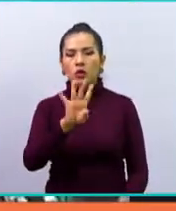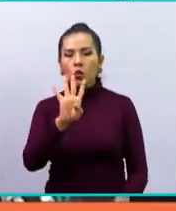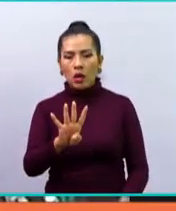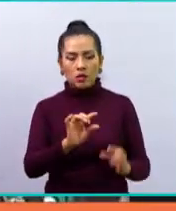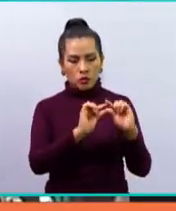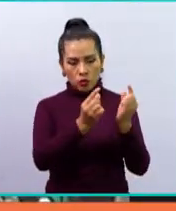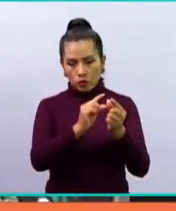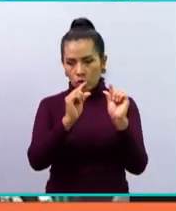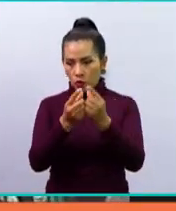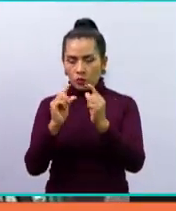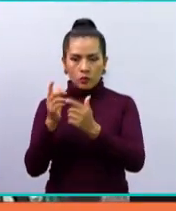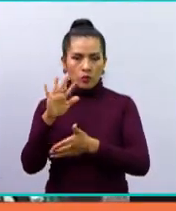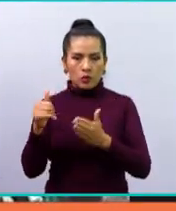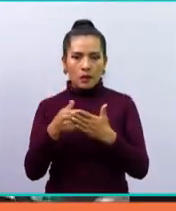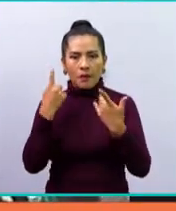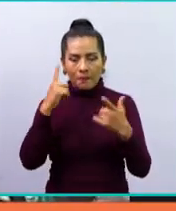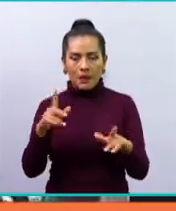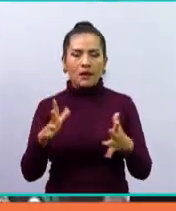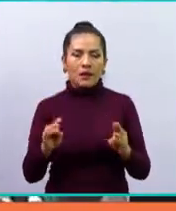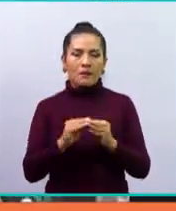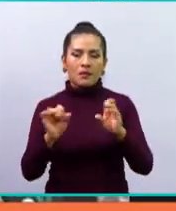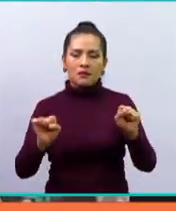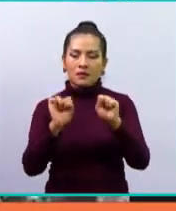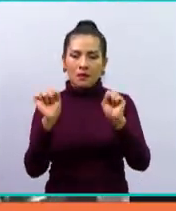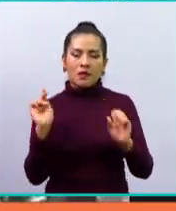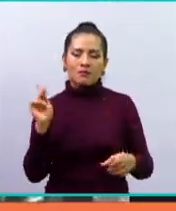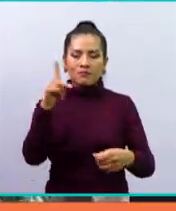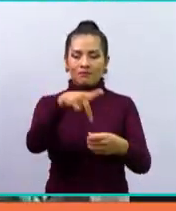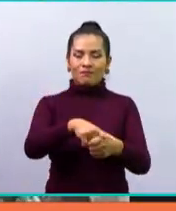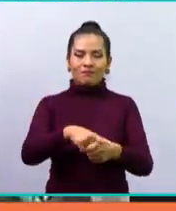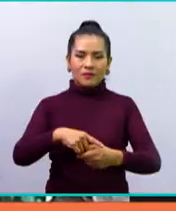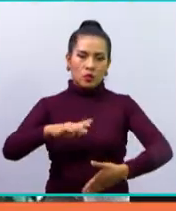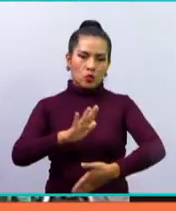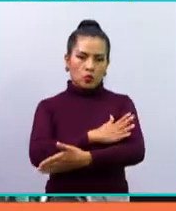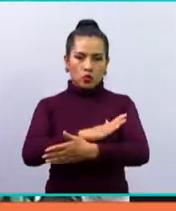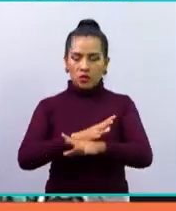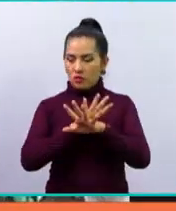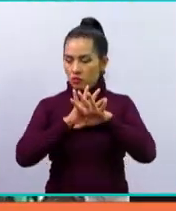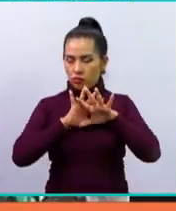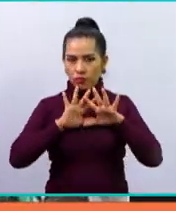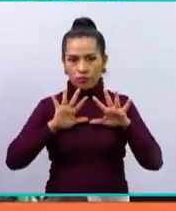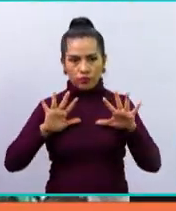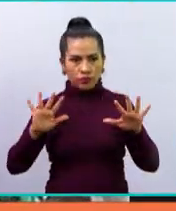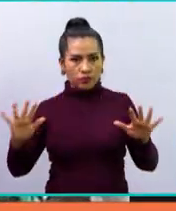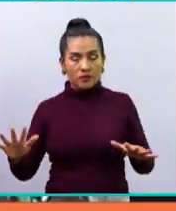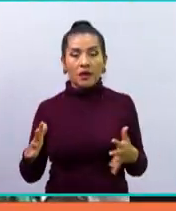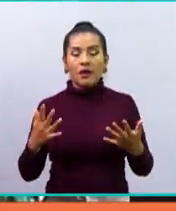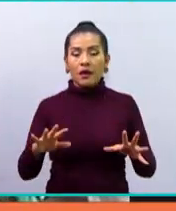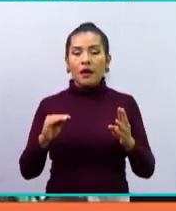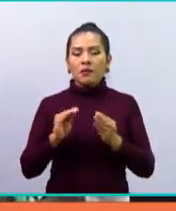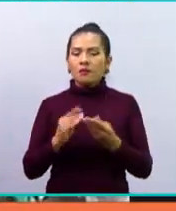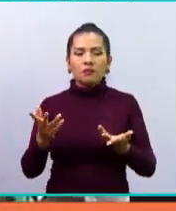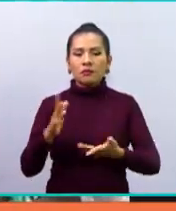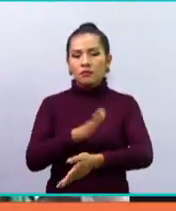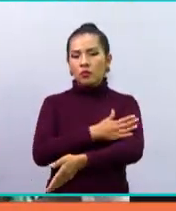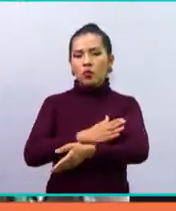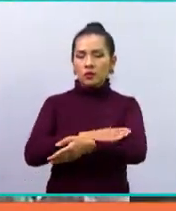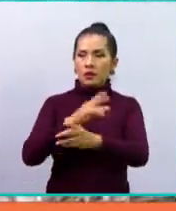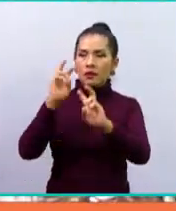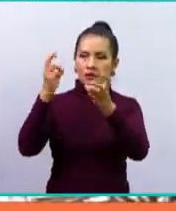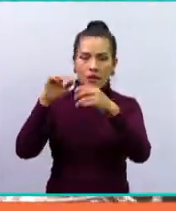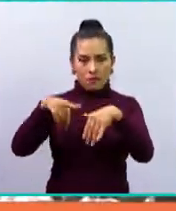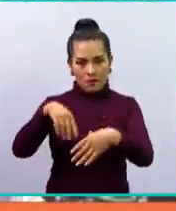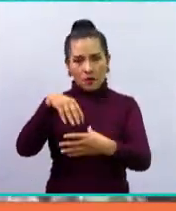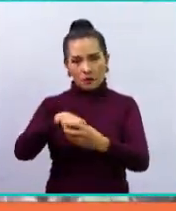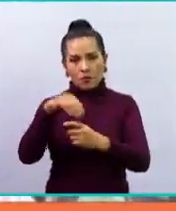en esta versión del Festival de Bandas, en las cuales vamos a interpretar, ¿no?, temas nacionales,